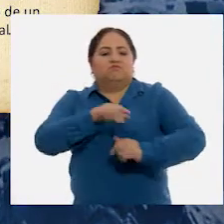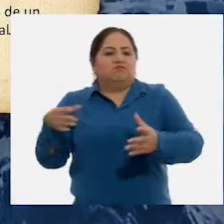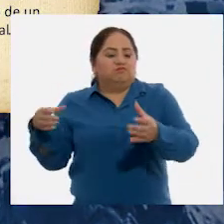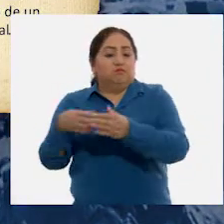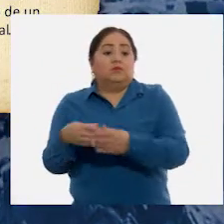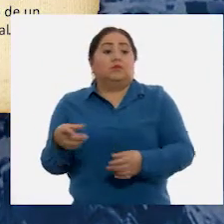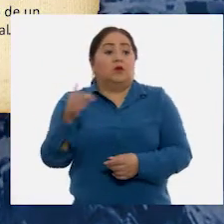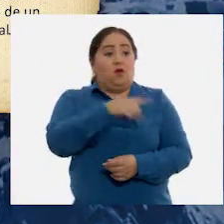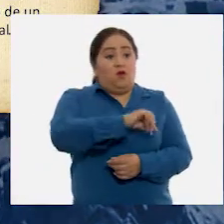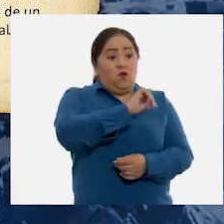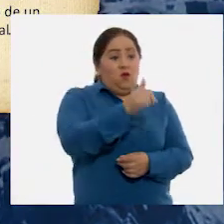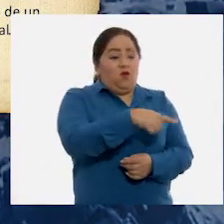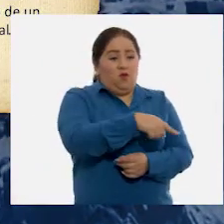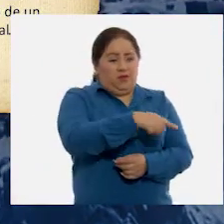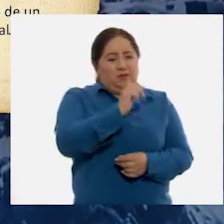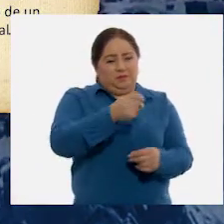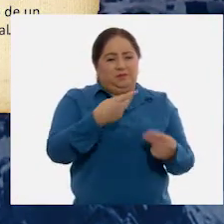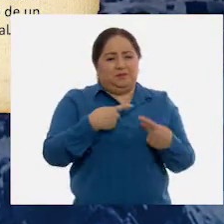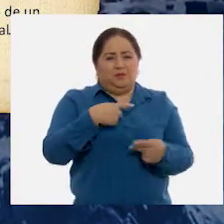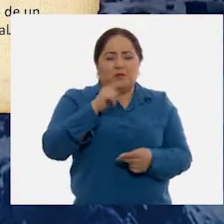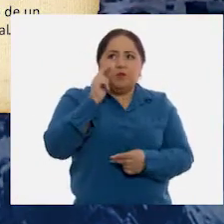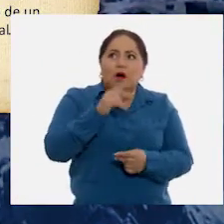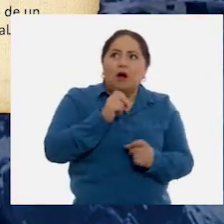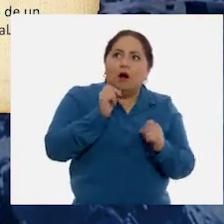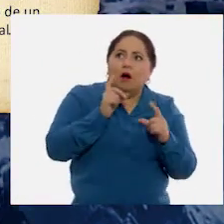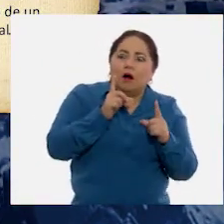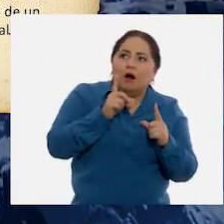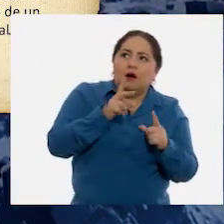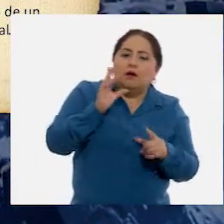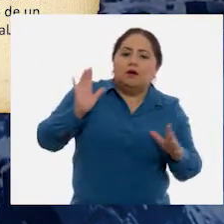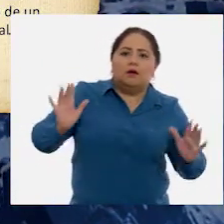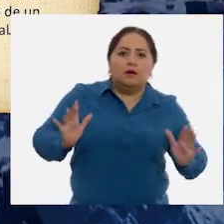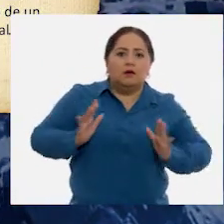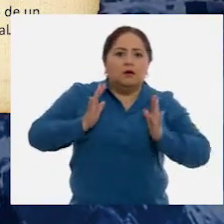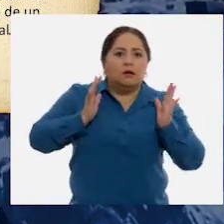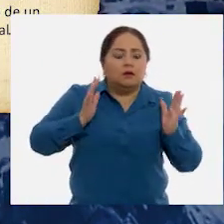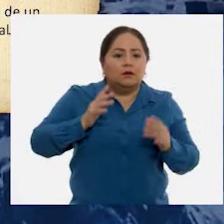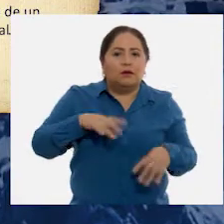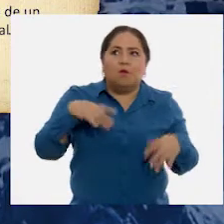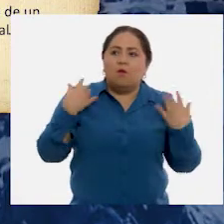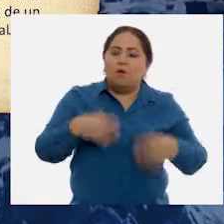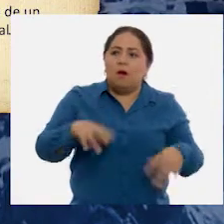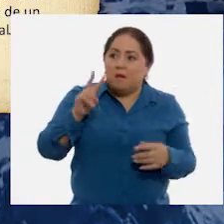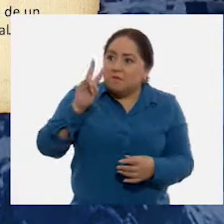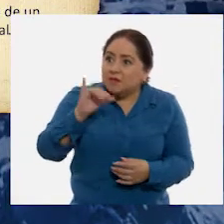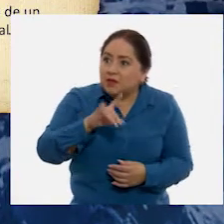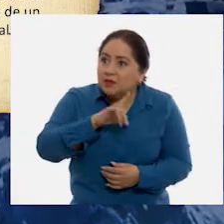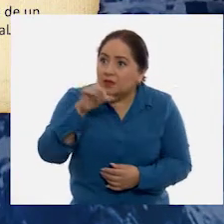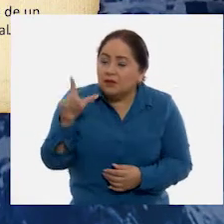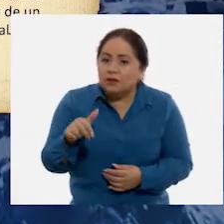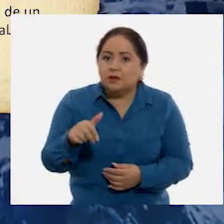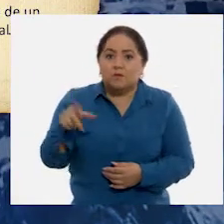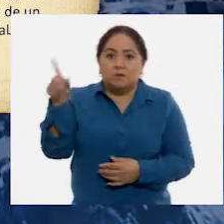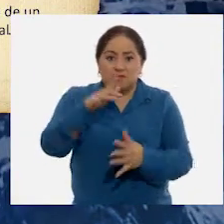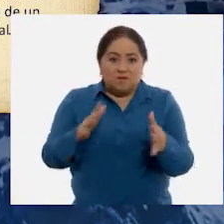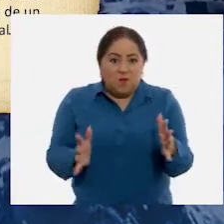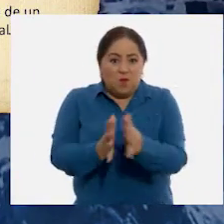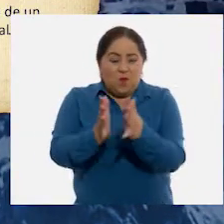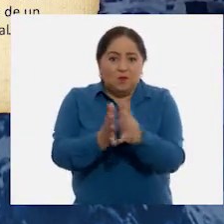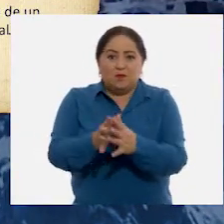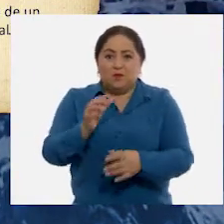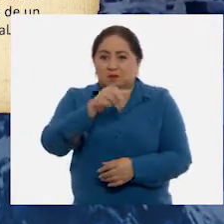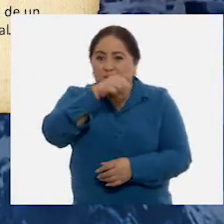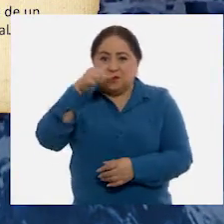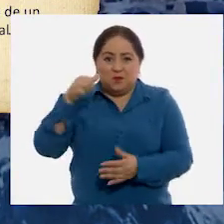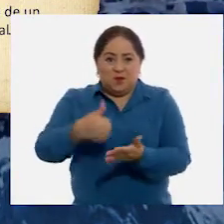de Natera hacían abrir tamaña boca de admiración a los de Macías. ¡Oh, Villa! Los combates de Ciudad